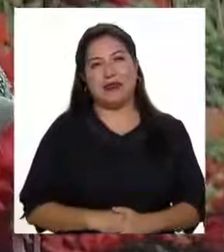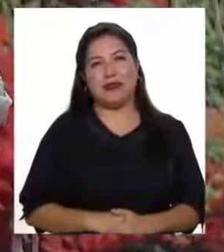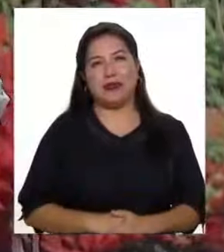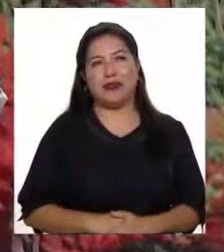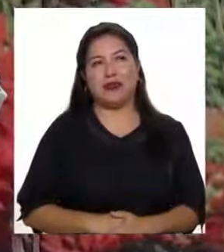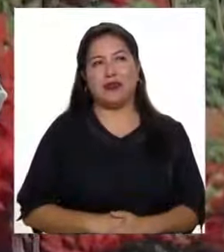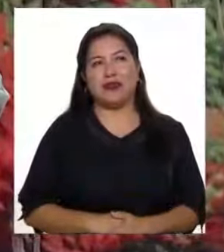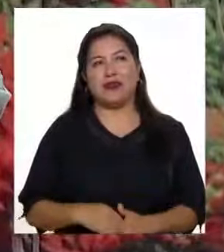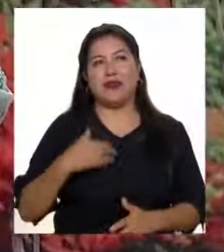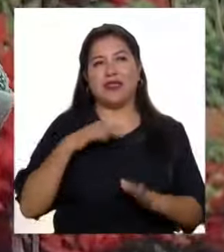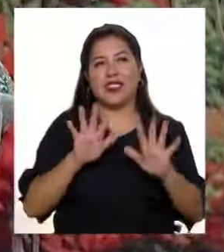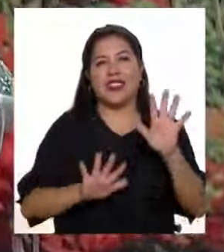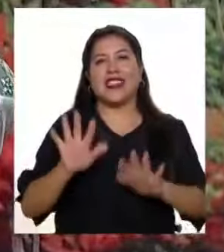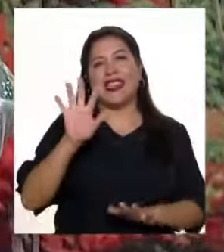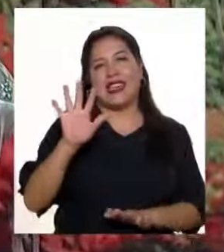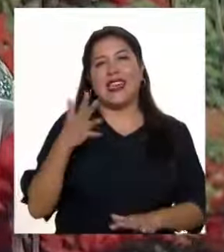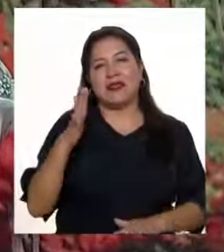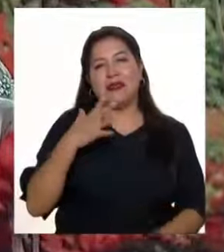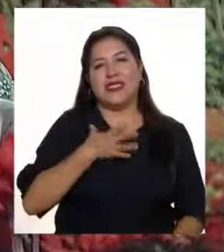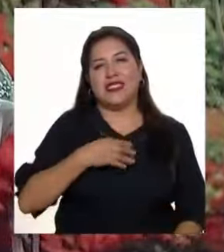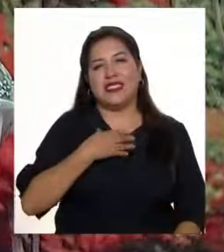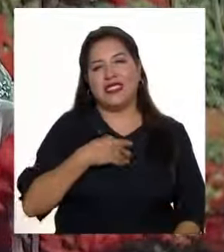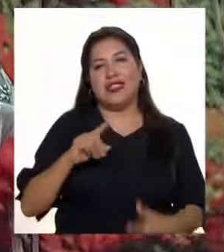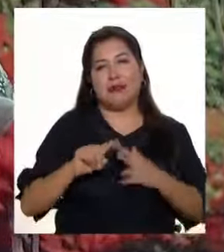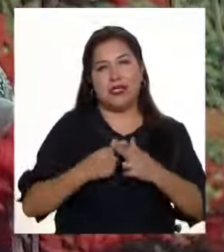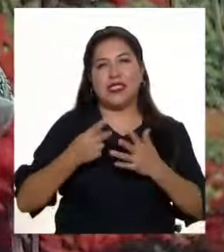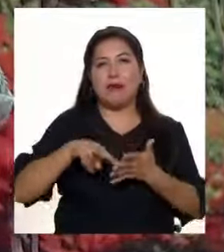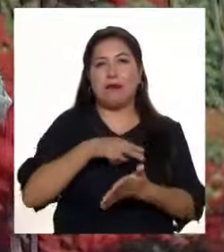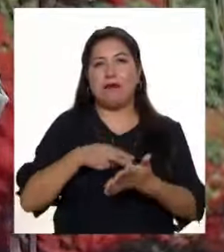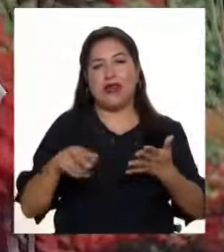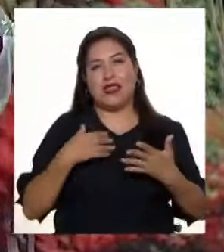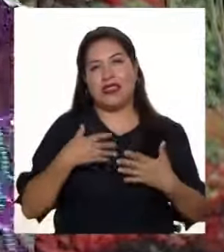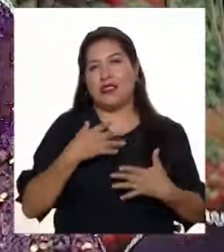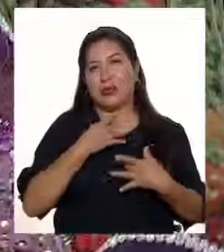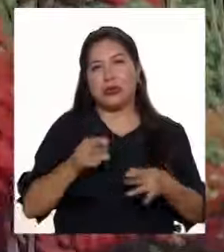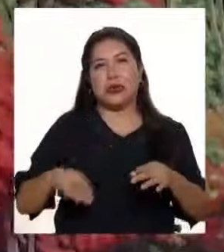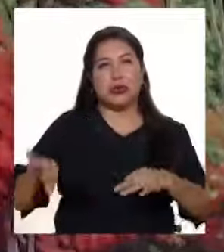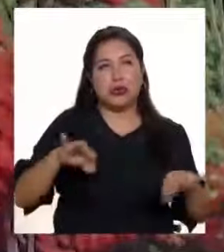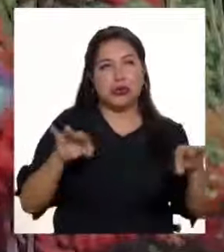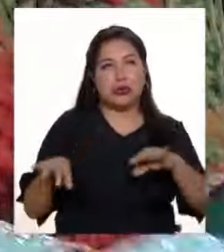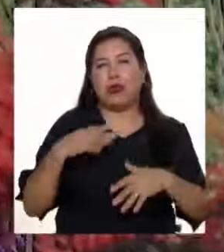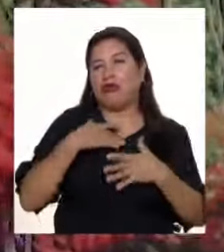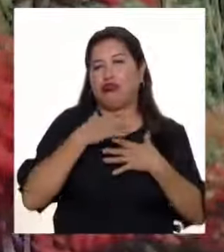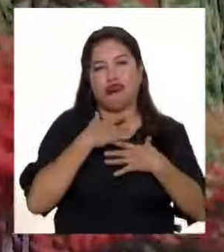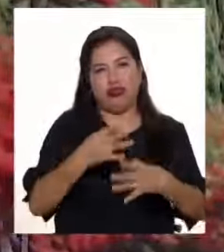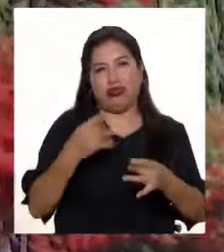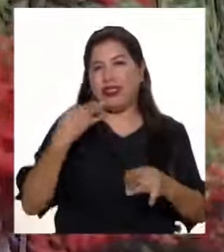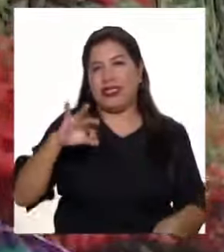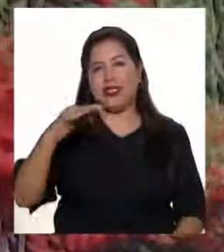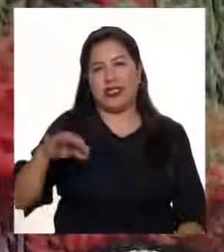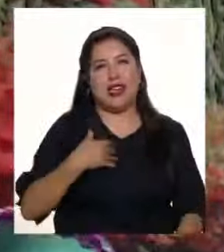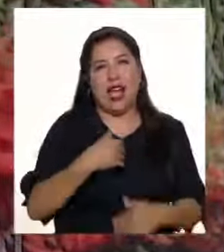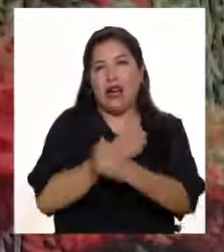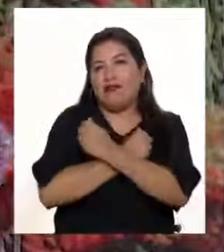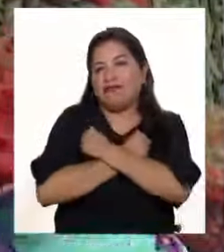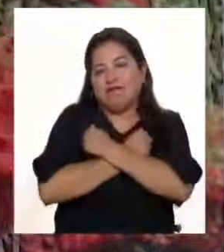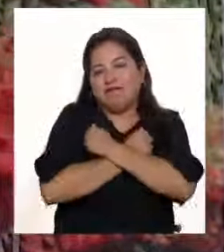desde que tengo 15, 16. Y siempre, bueno, el folclore peruano en general me encantaba.